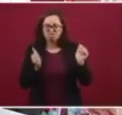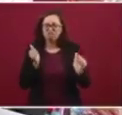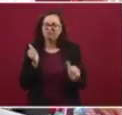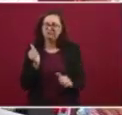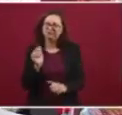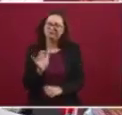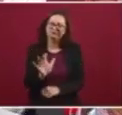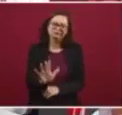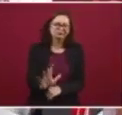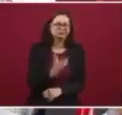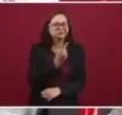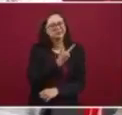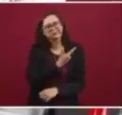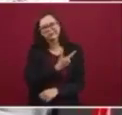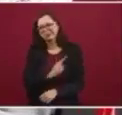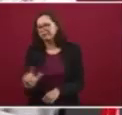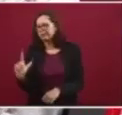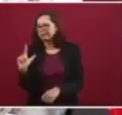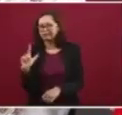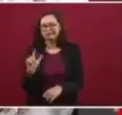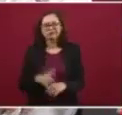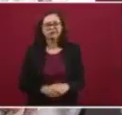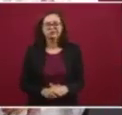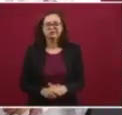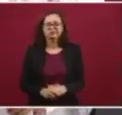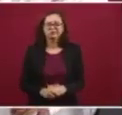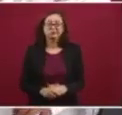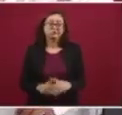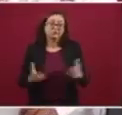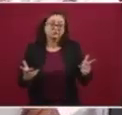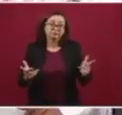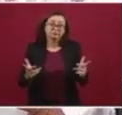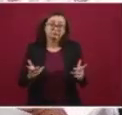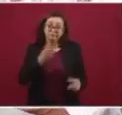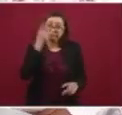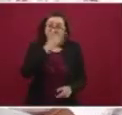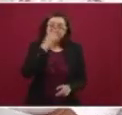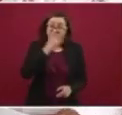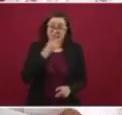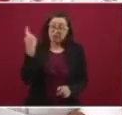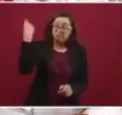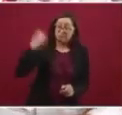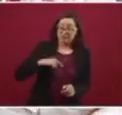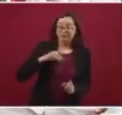es, por cierto, un principio bíblico,